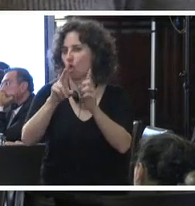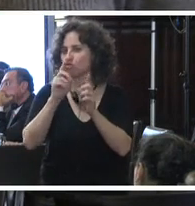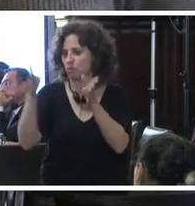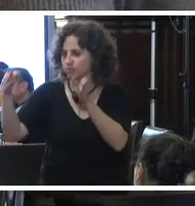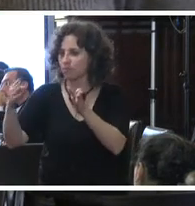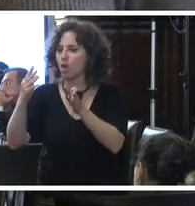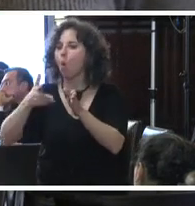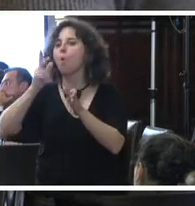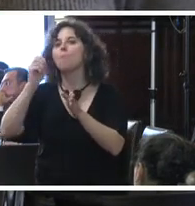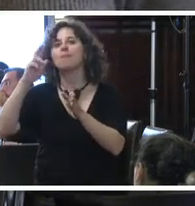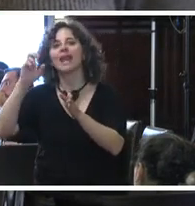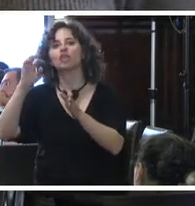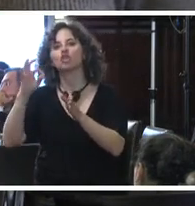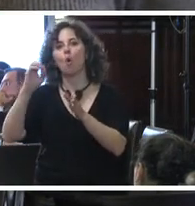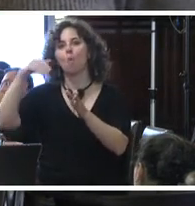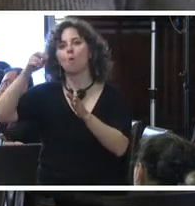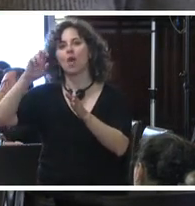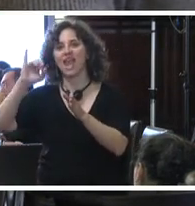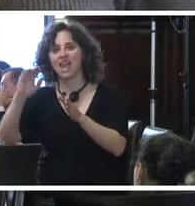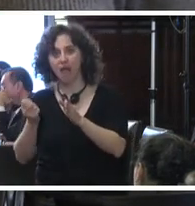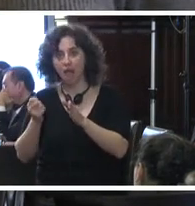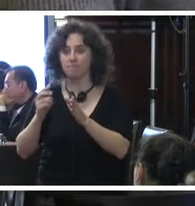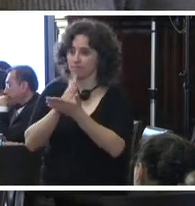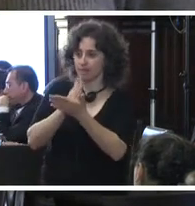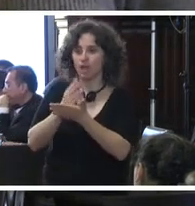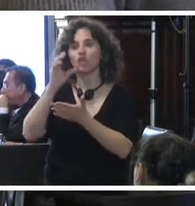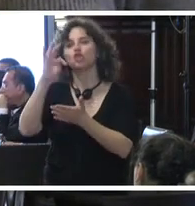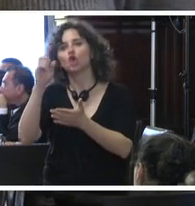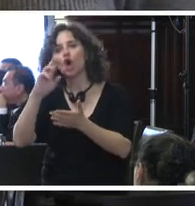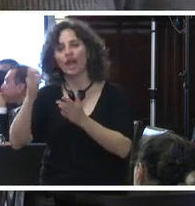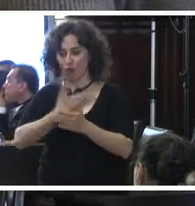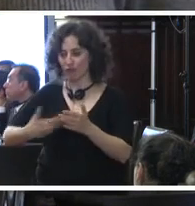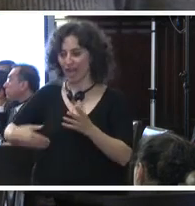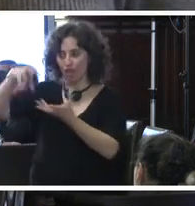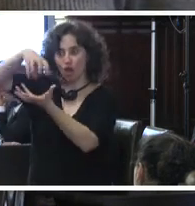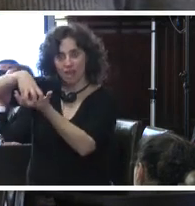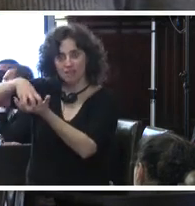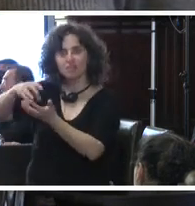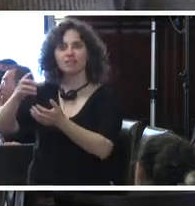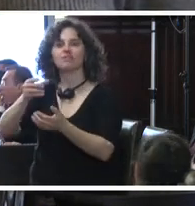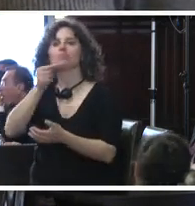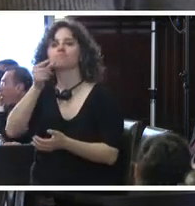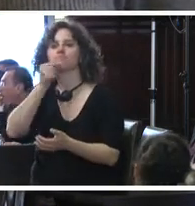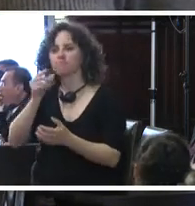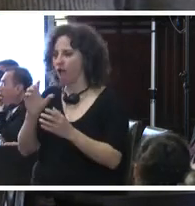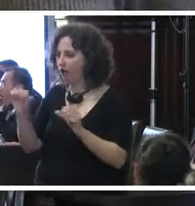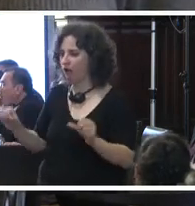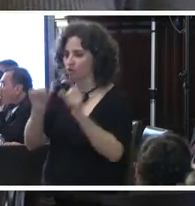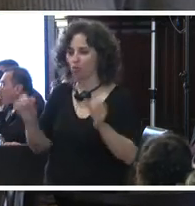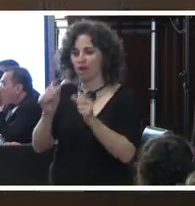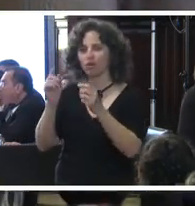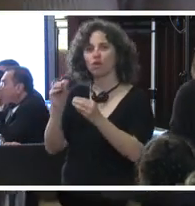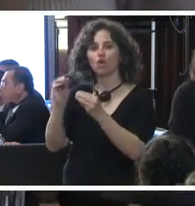mandato de Humberto Moreira y el interín de Jorge Torres, como gobernadores, las fuerzas de seguridad actuaron con los